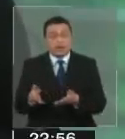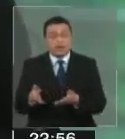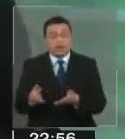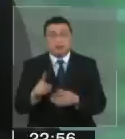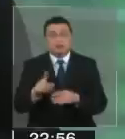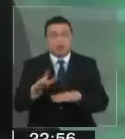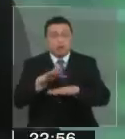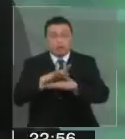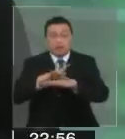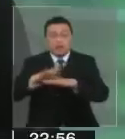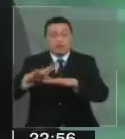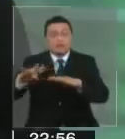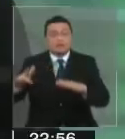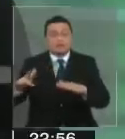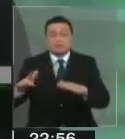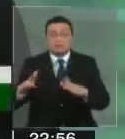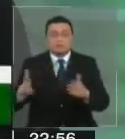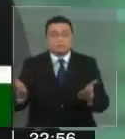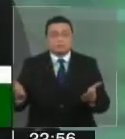no tuviera esa luz